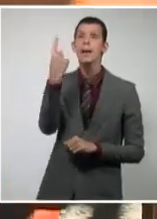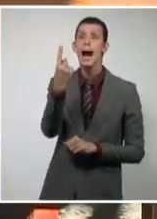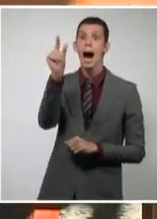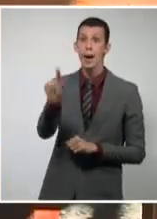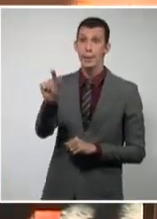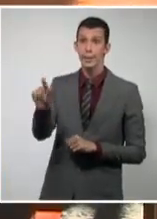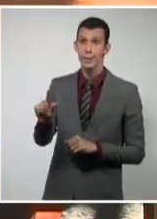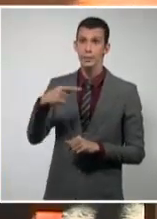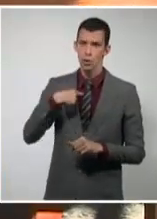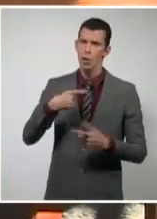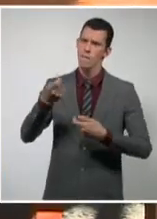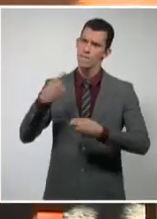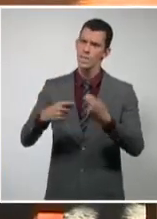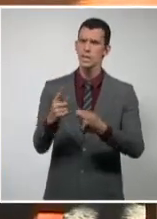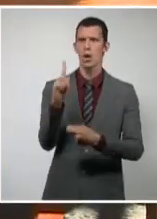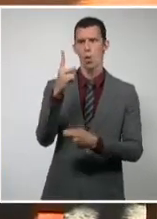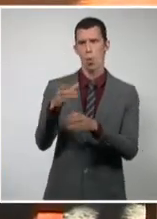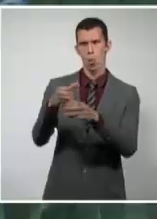entra,